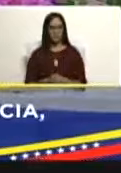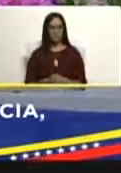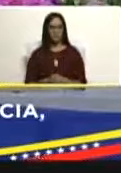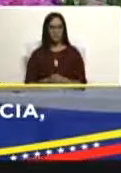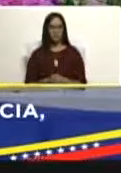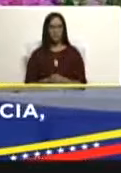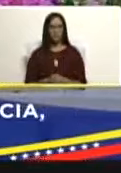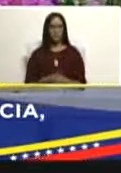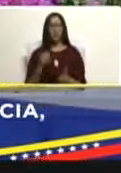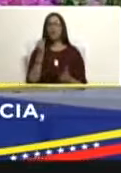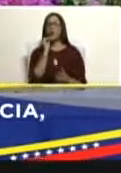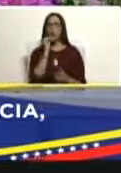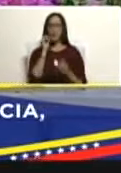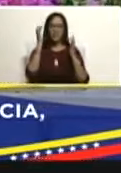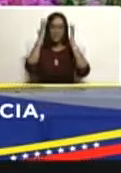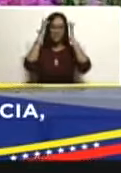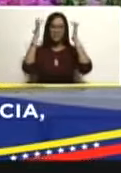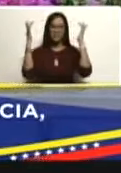La generación genial